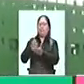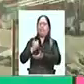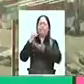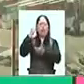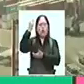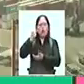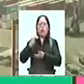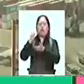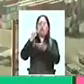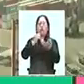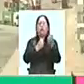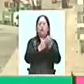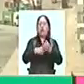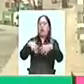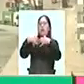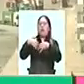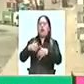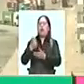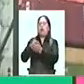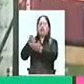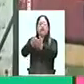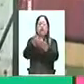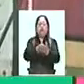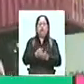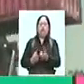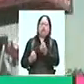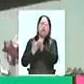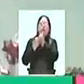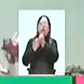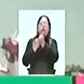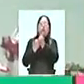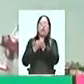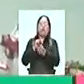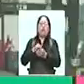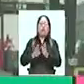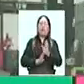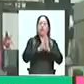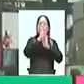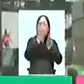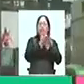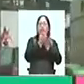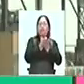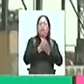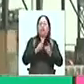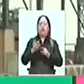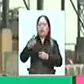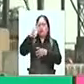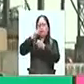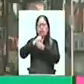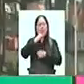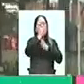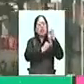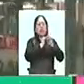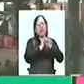otorgar crédito al sector productivo, va a incentivar la producción nacional y obviamente va a ayudar a sustituir